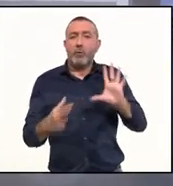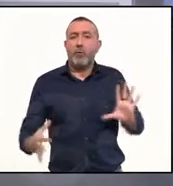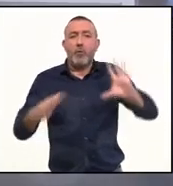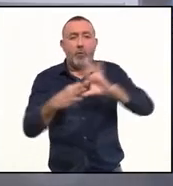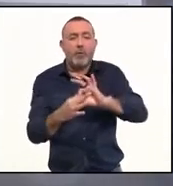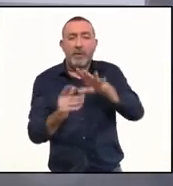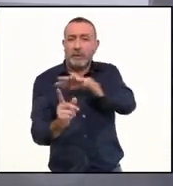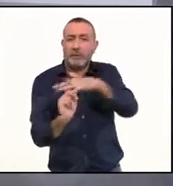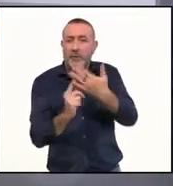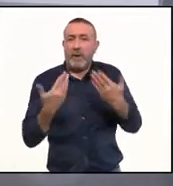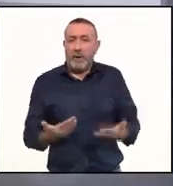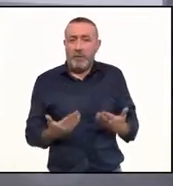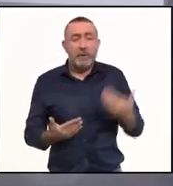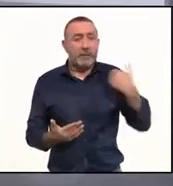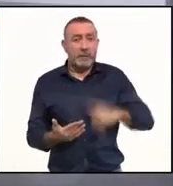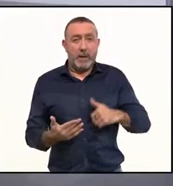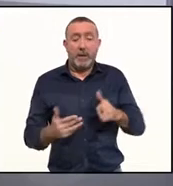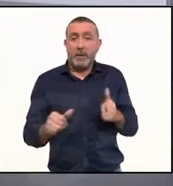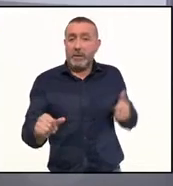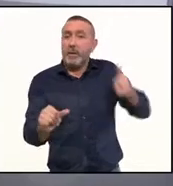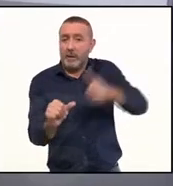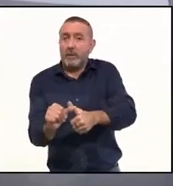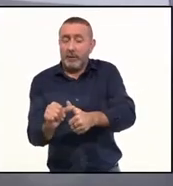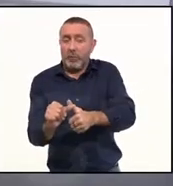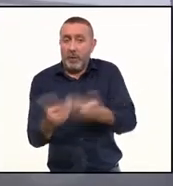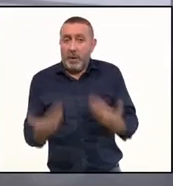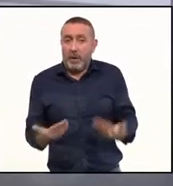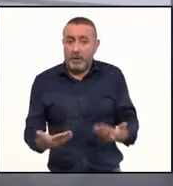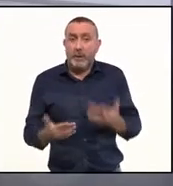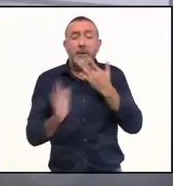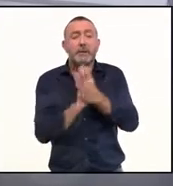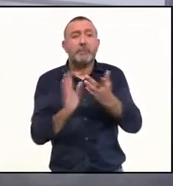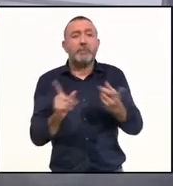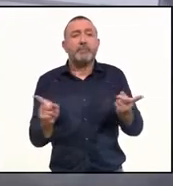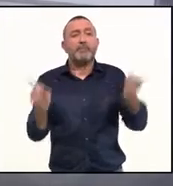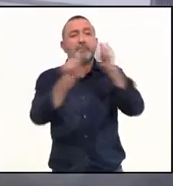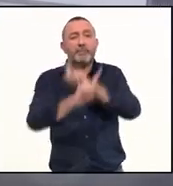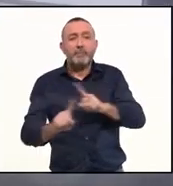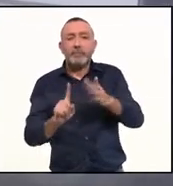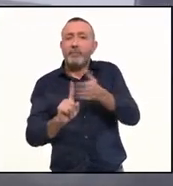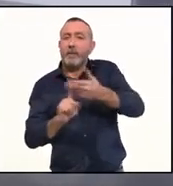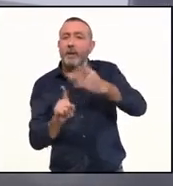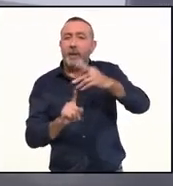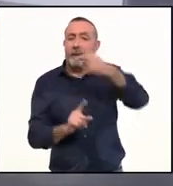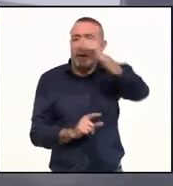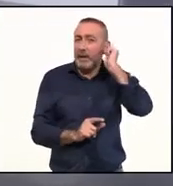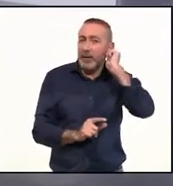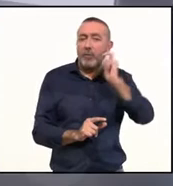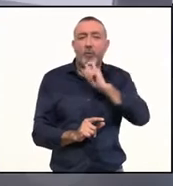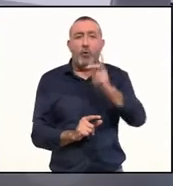venimos viviendo desde hace un tiempo de un tipo esta parte que es camuflar la violencia de género dentro de otras violencias